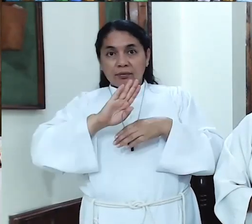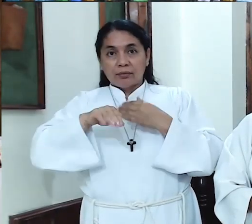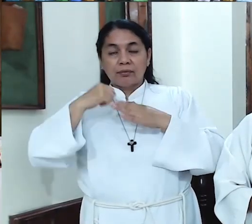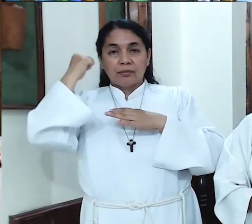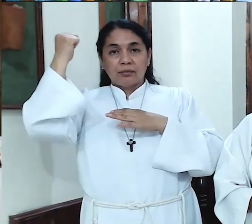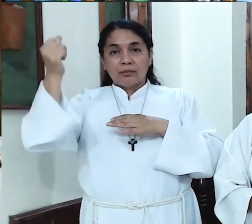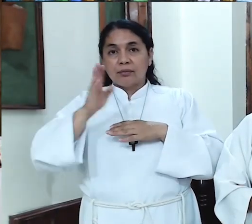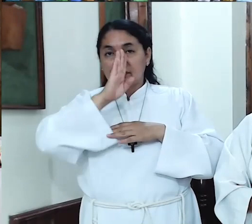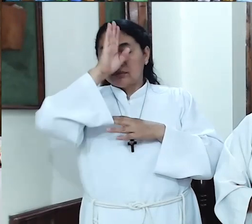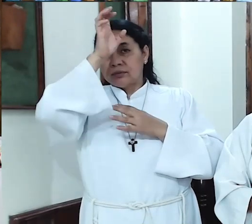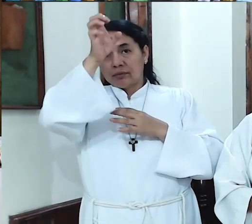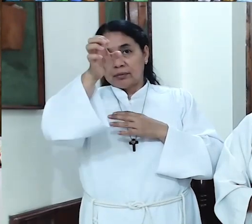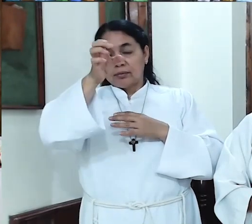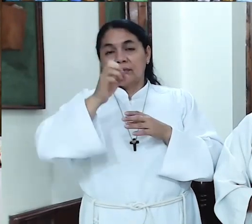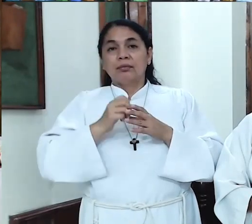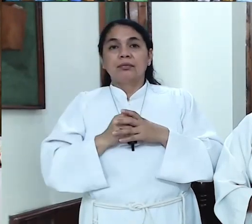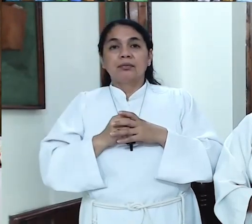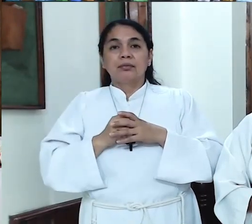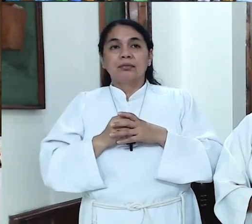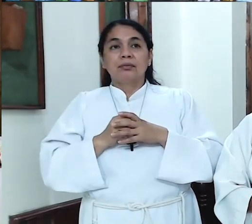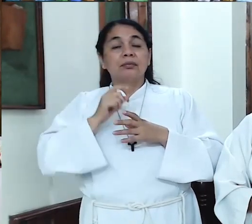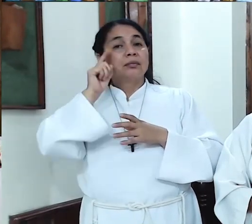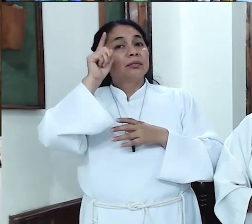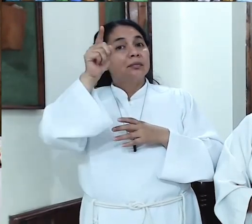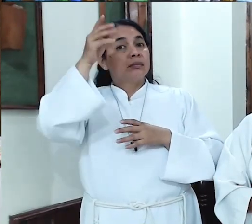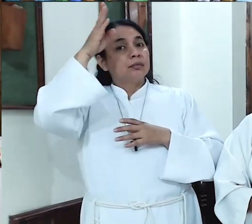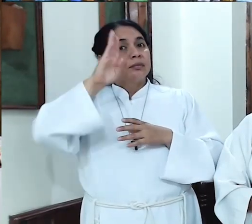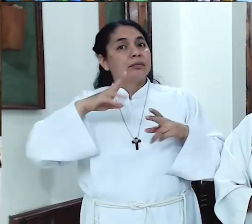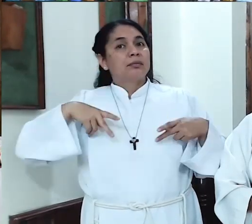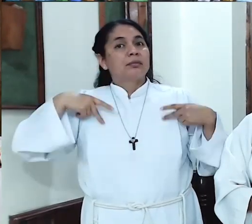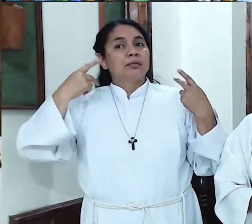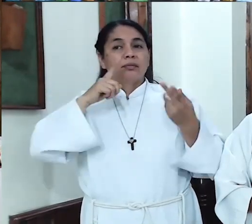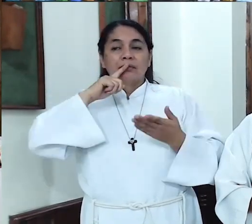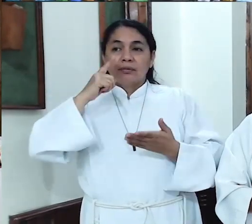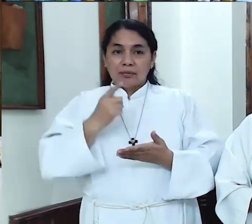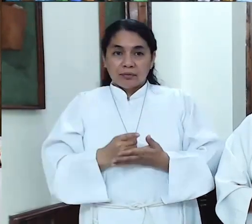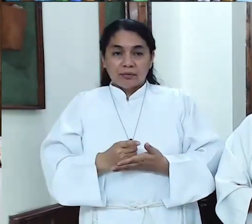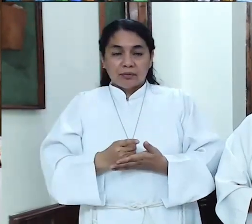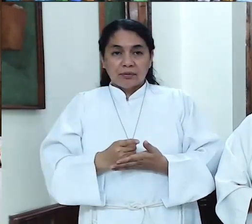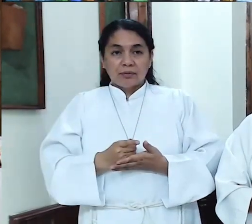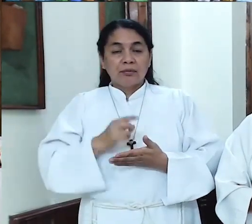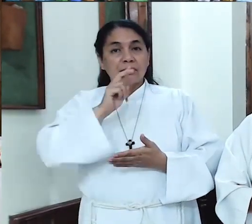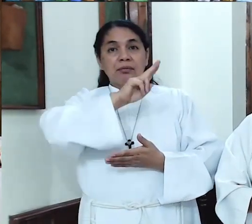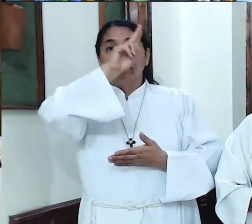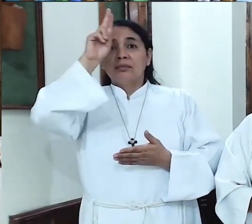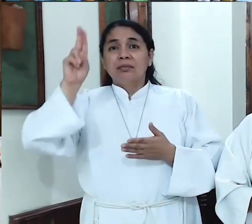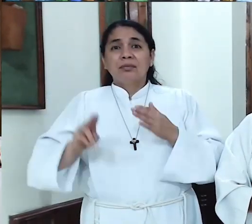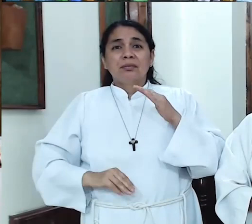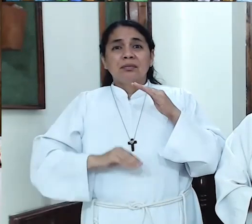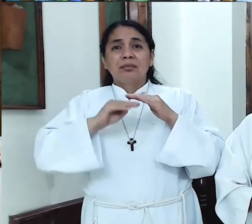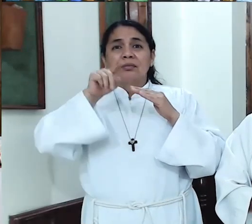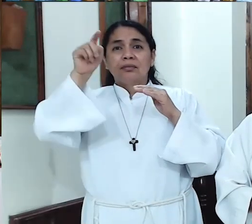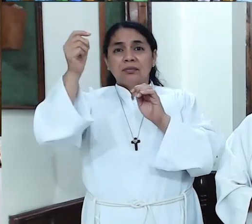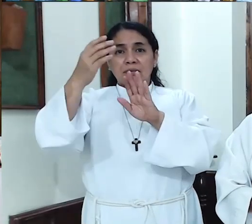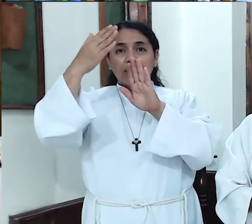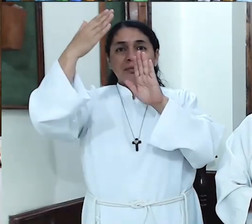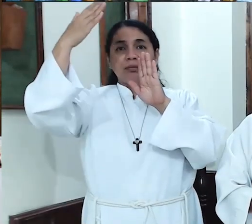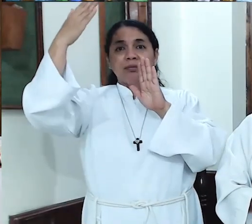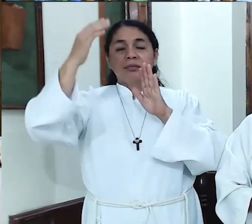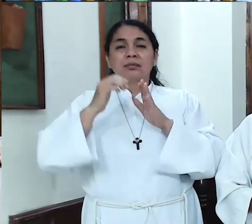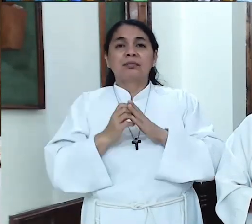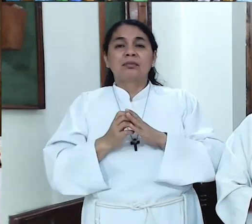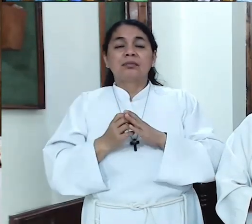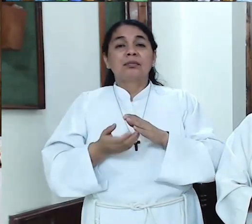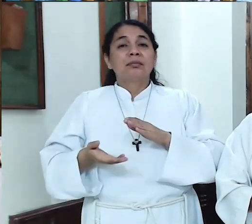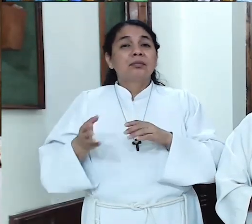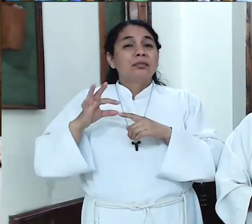Dios Todopoderoso y Eterno. Tú eres el Dios vivo y verdadero. El universo está lleno de tu presencia, pero